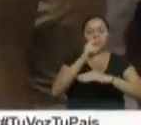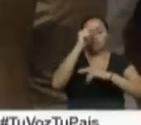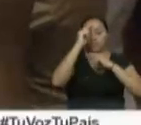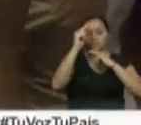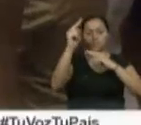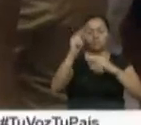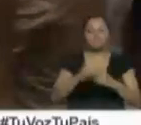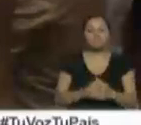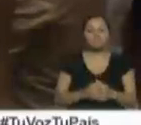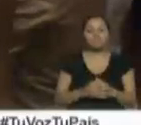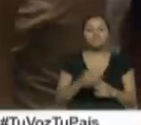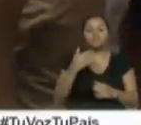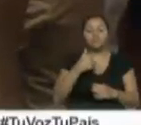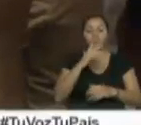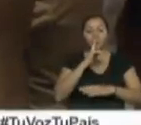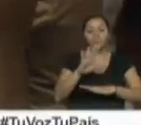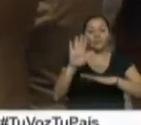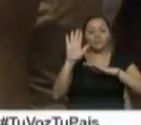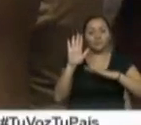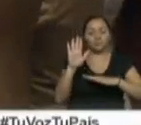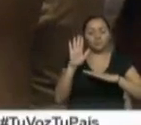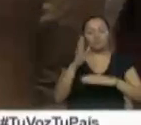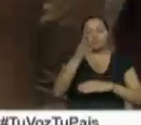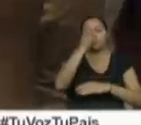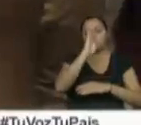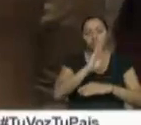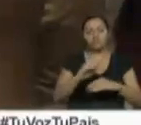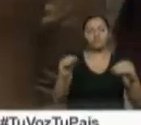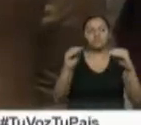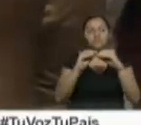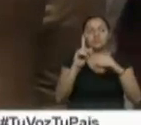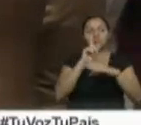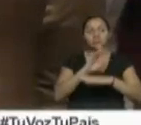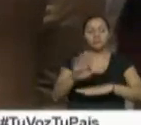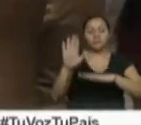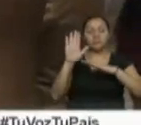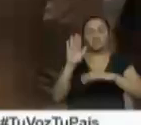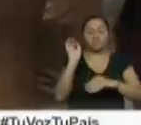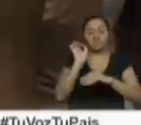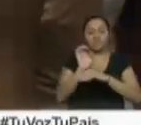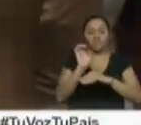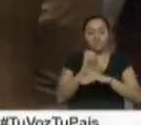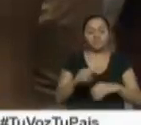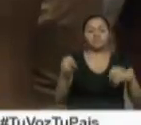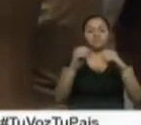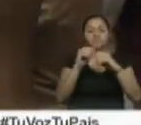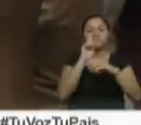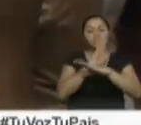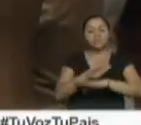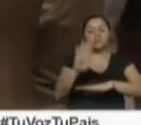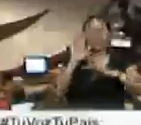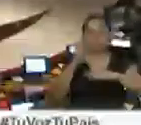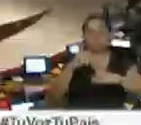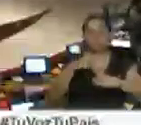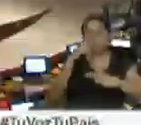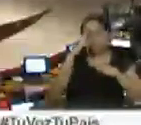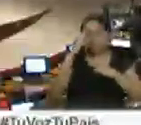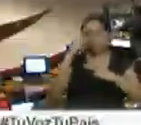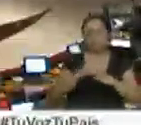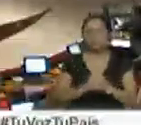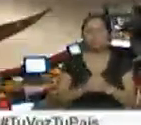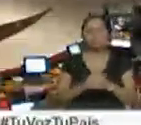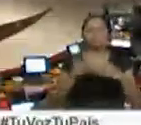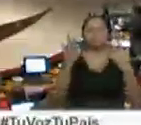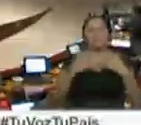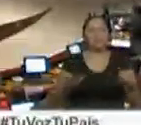Juro por Dios, juro por el Ecuador y juro por mi honor. De esta forma